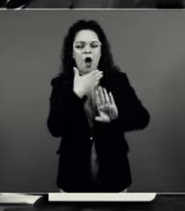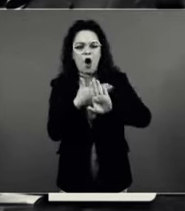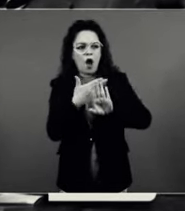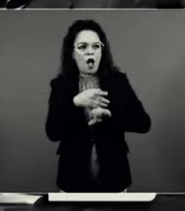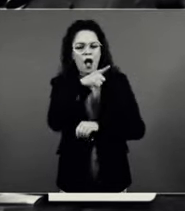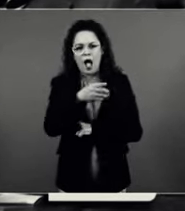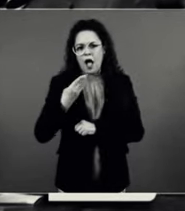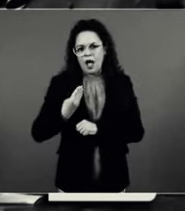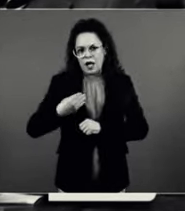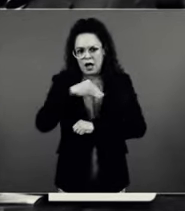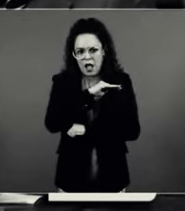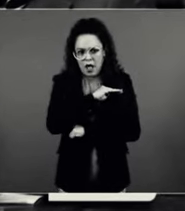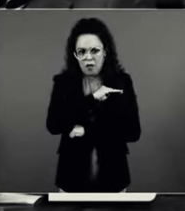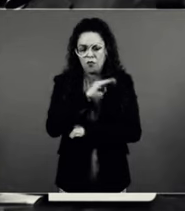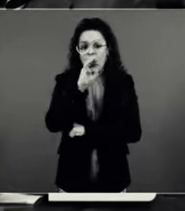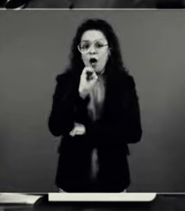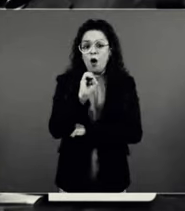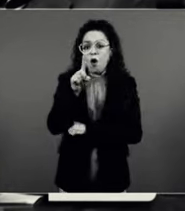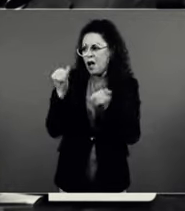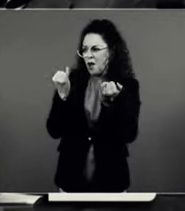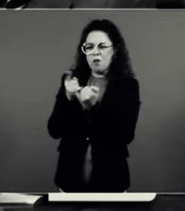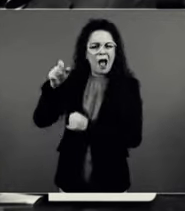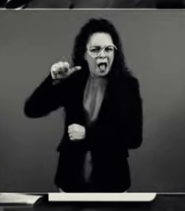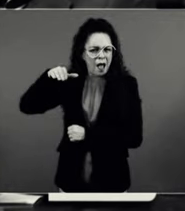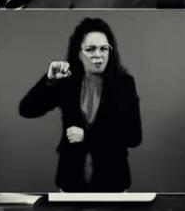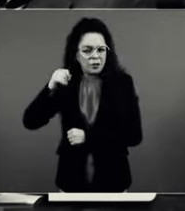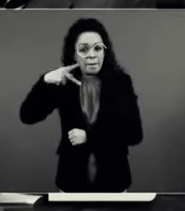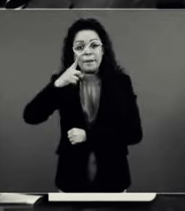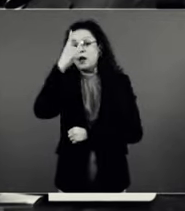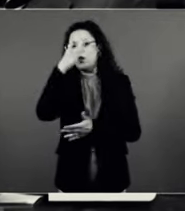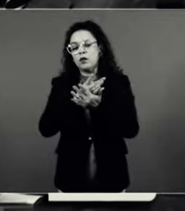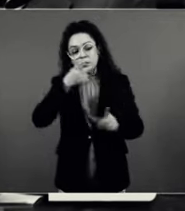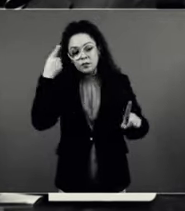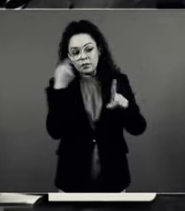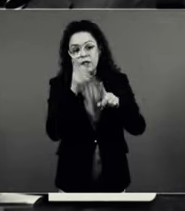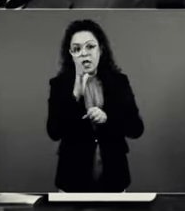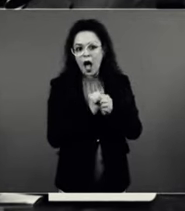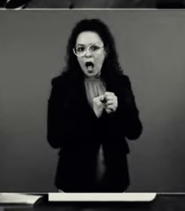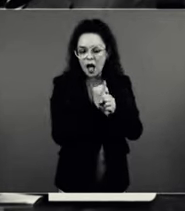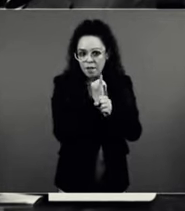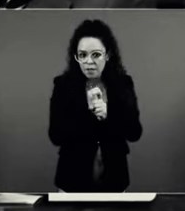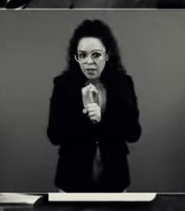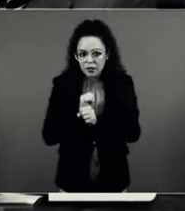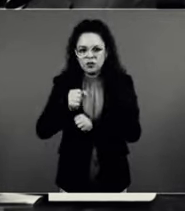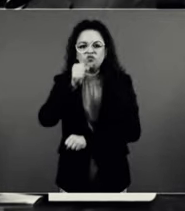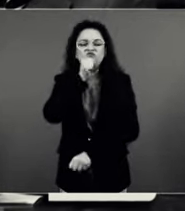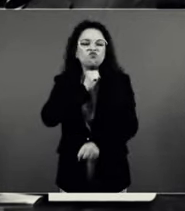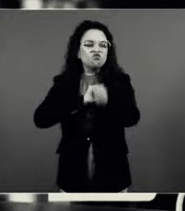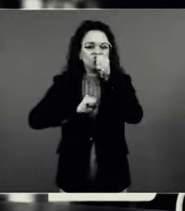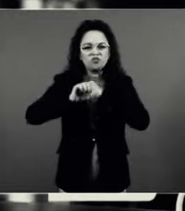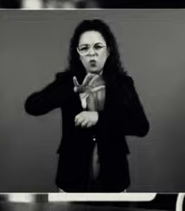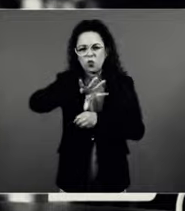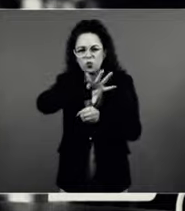López Obrador, o también con López Obrador, pero ya con ella, con investigación de oposición, con chismes, con